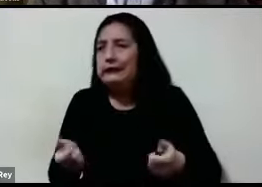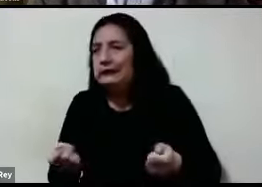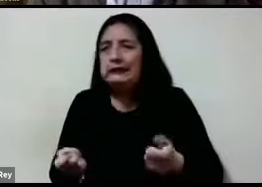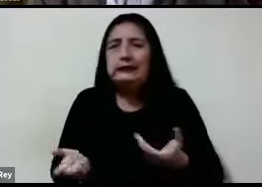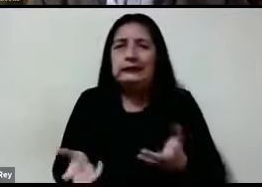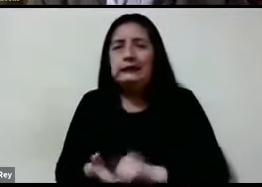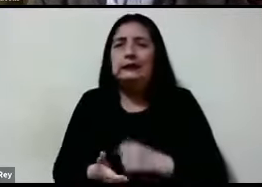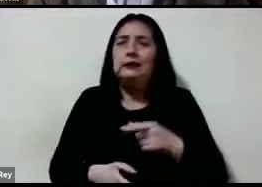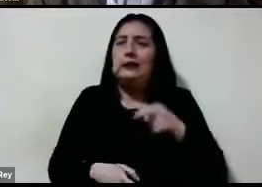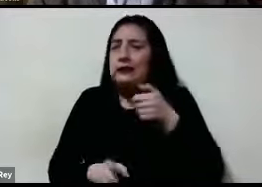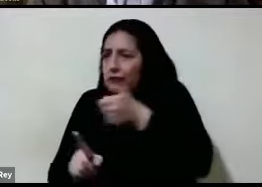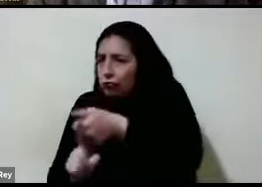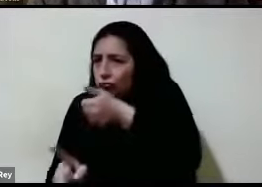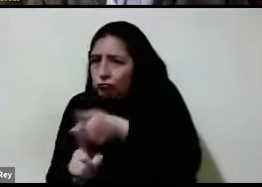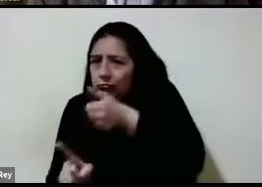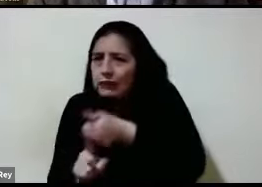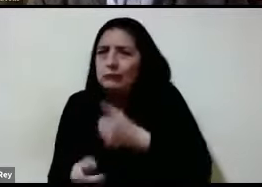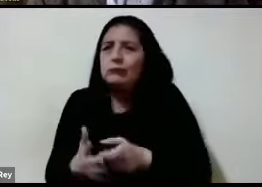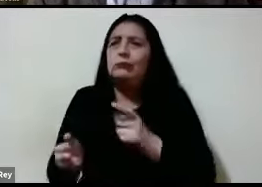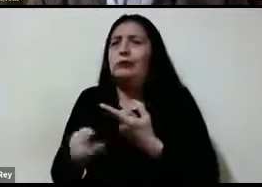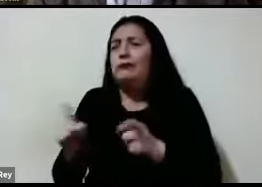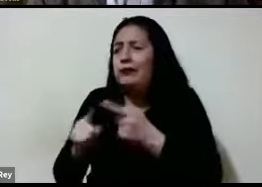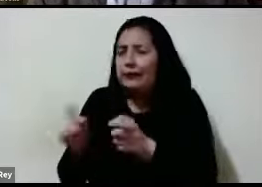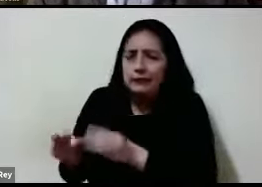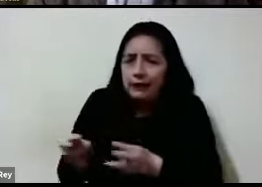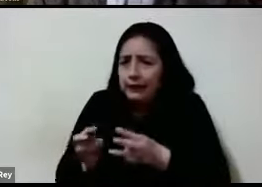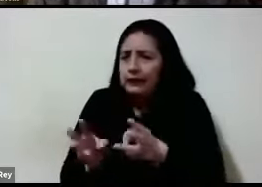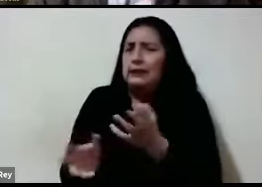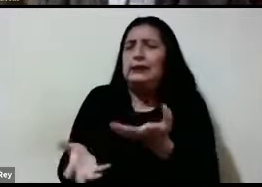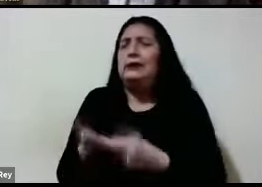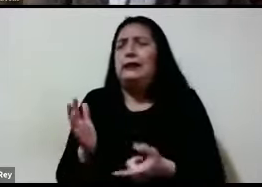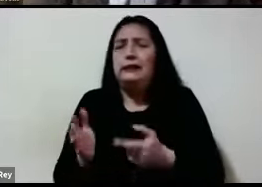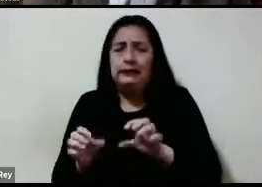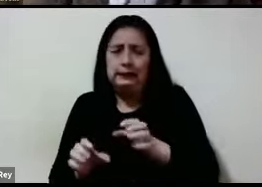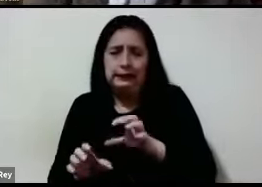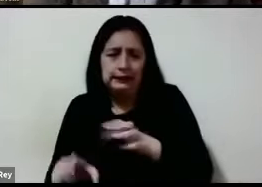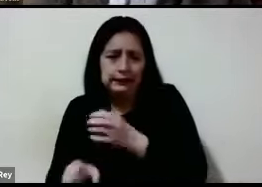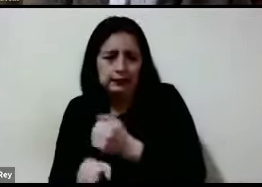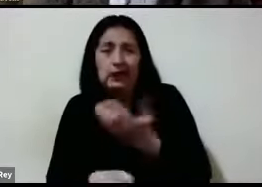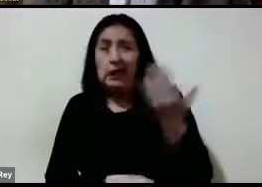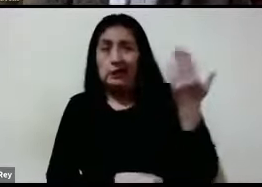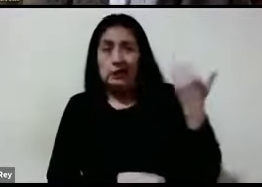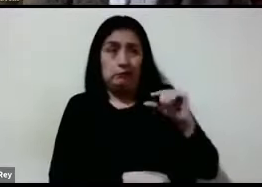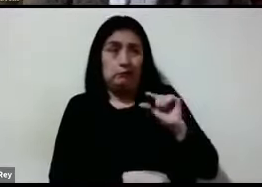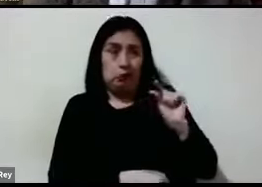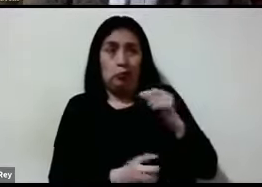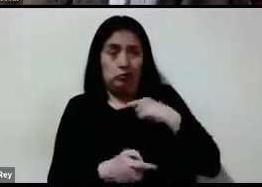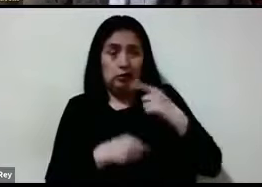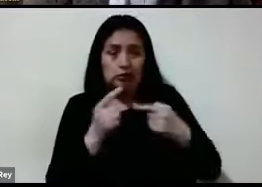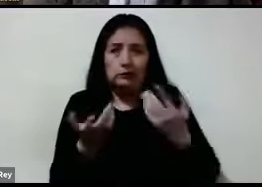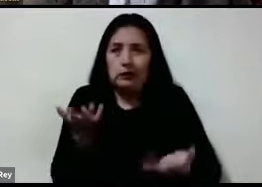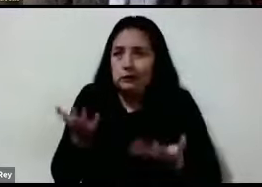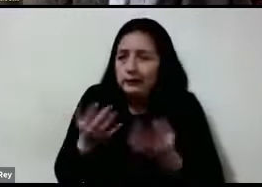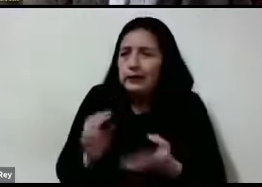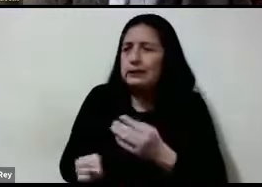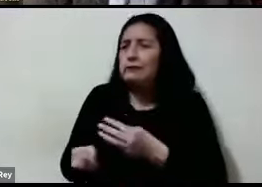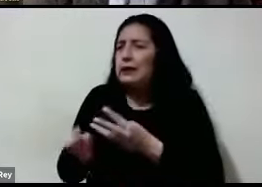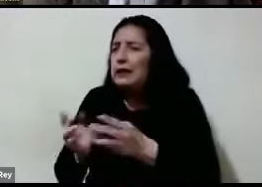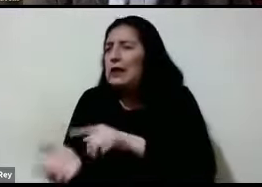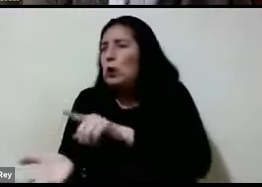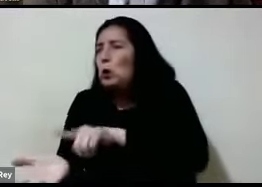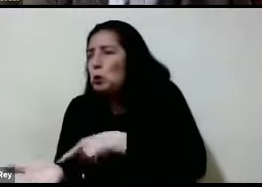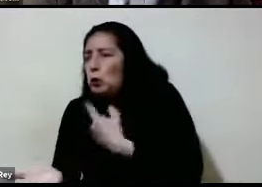tenido que ir generando una serie de estrategias, ¿no? Te comentaba hace un momento, ¿no? De repente métodos, hábitos,